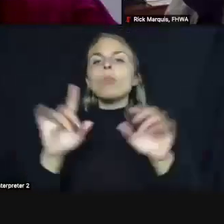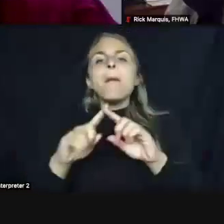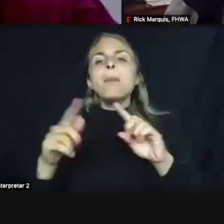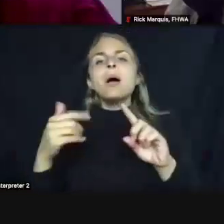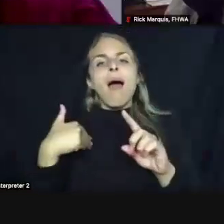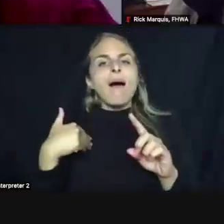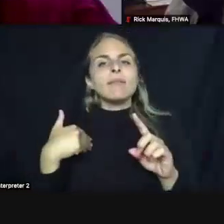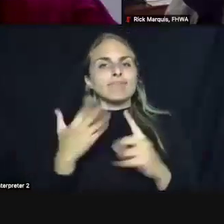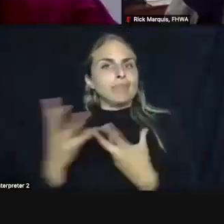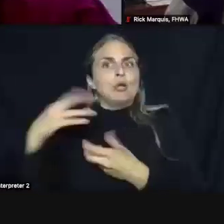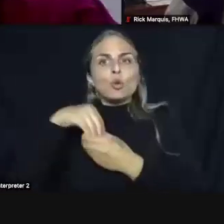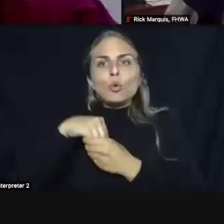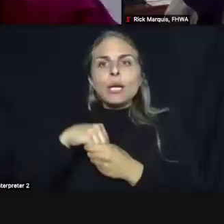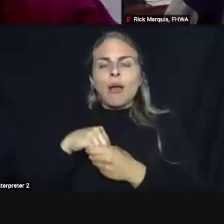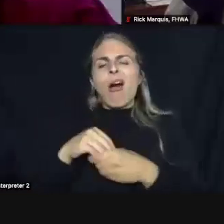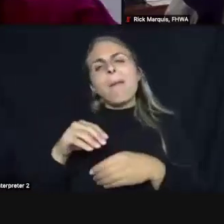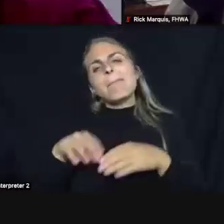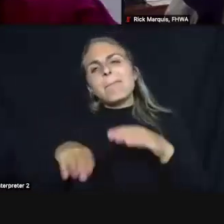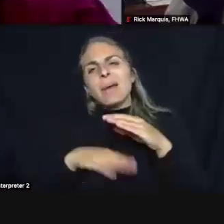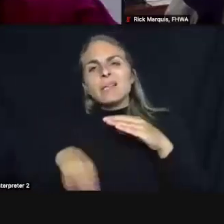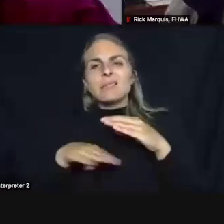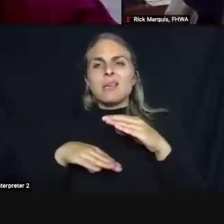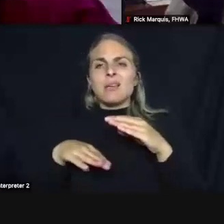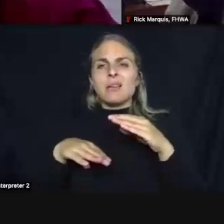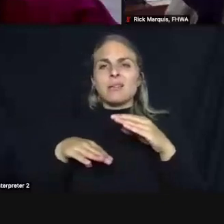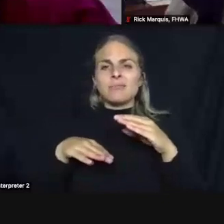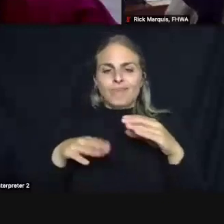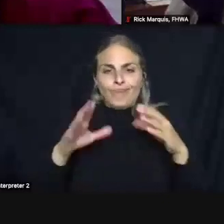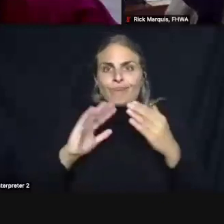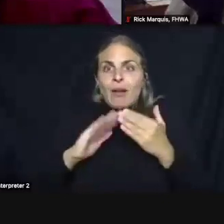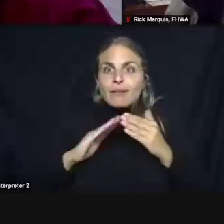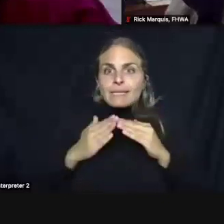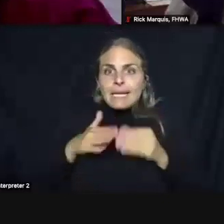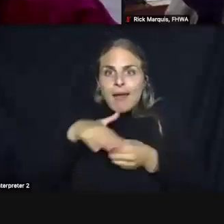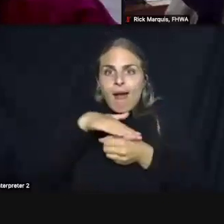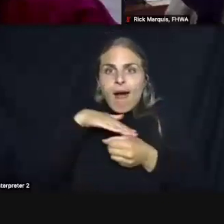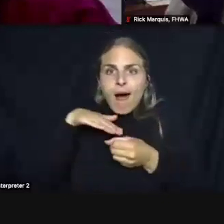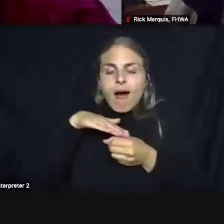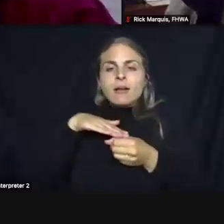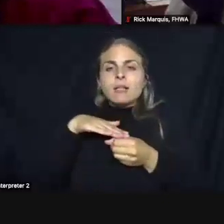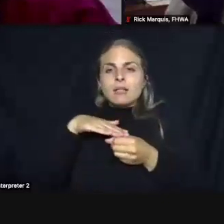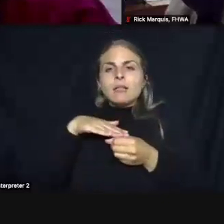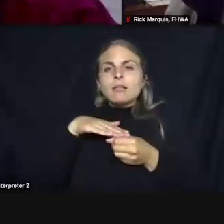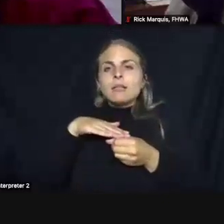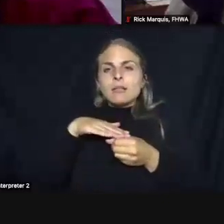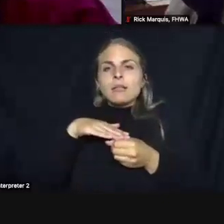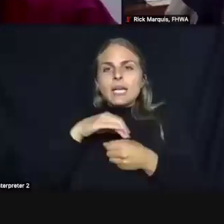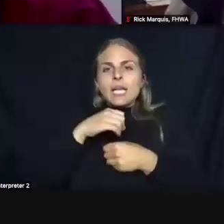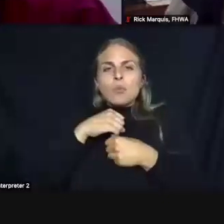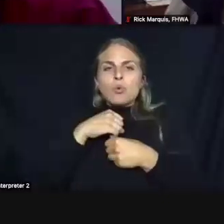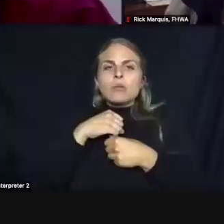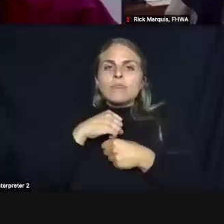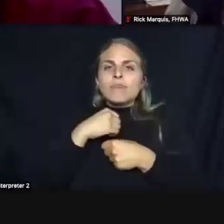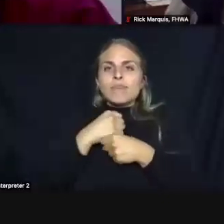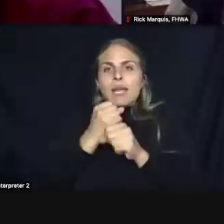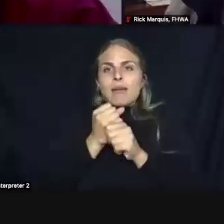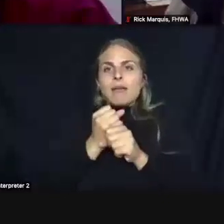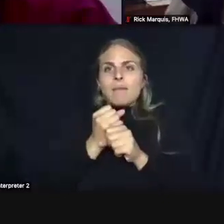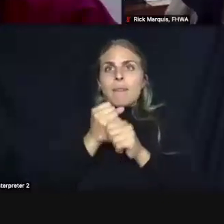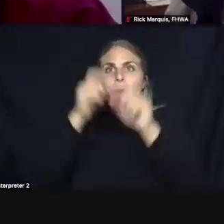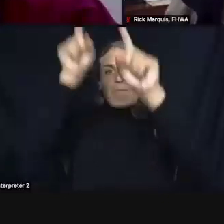está en Clay. Pero tener una rotonda interestatal que tomaría el